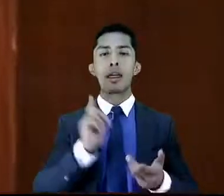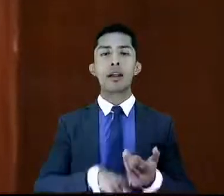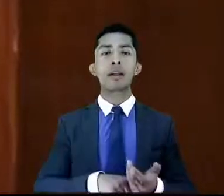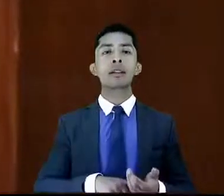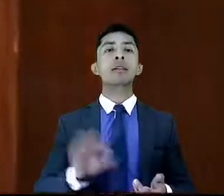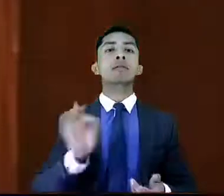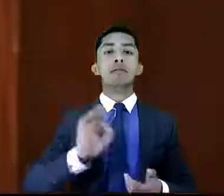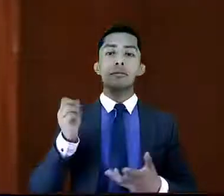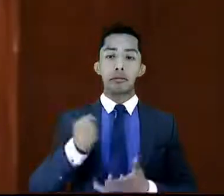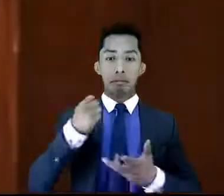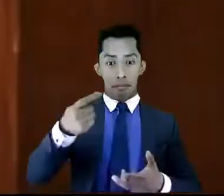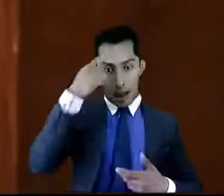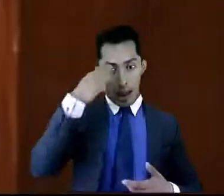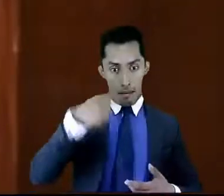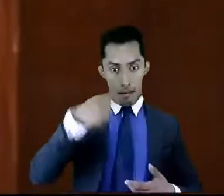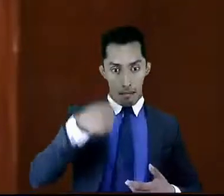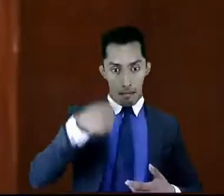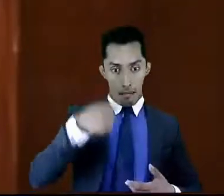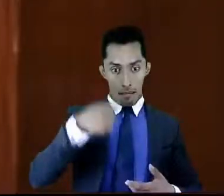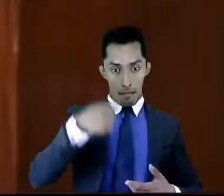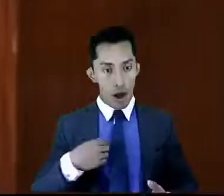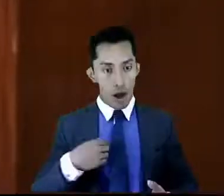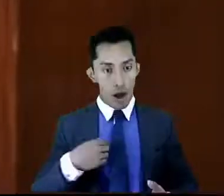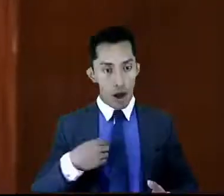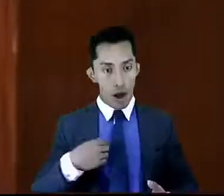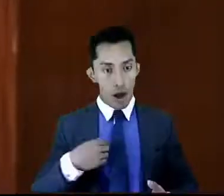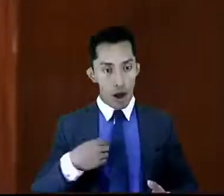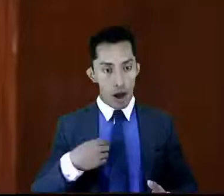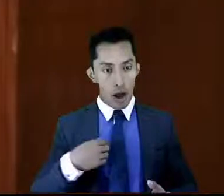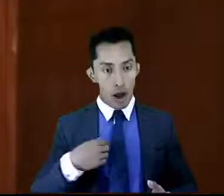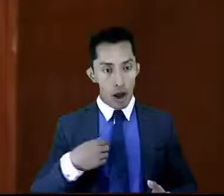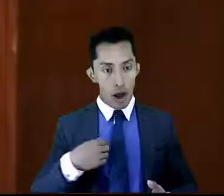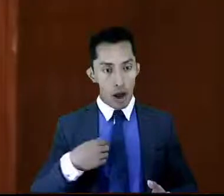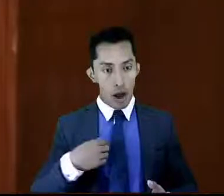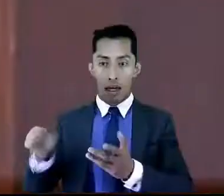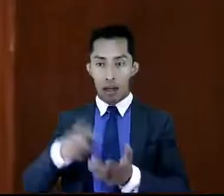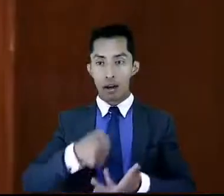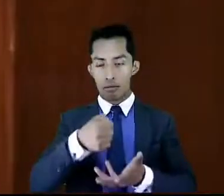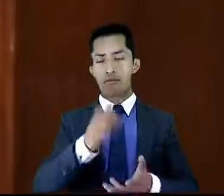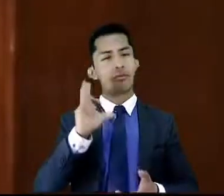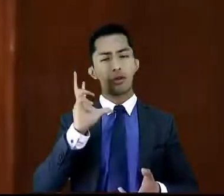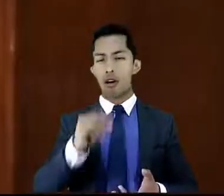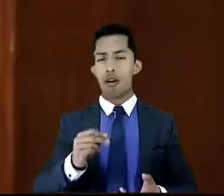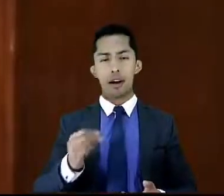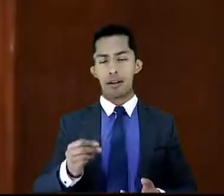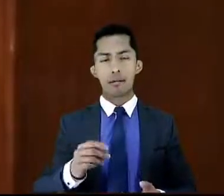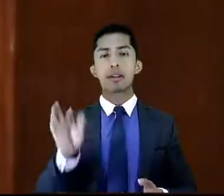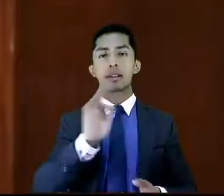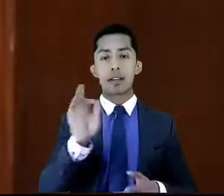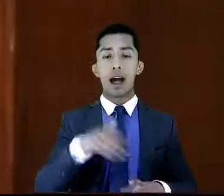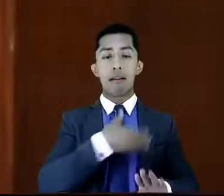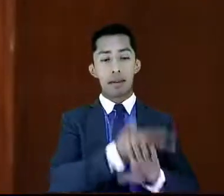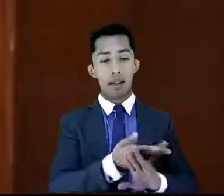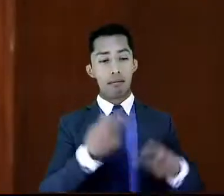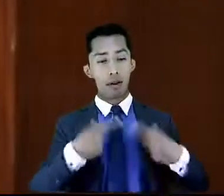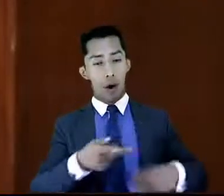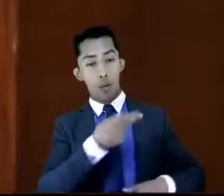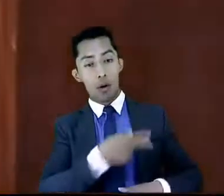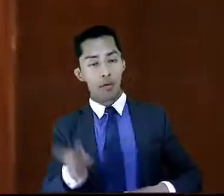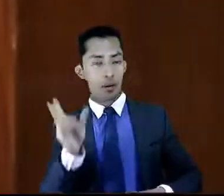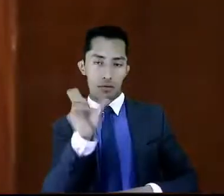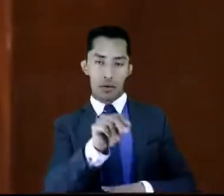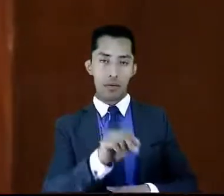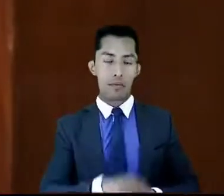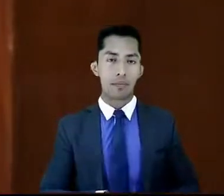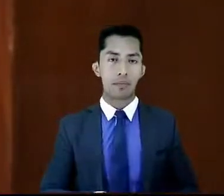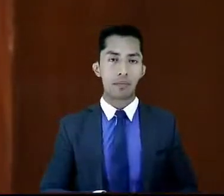la corrupción en el manejo de los mismos en perjuicio de los más pobres. Menos que haya